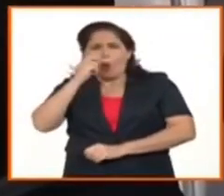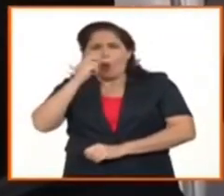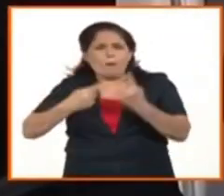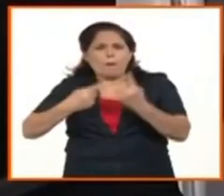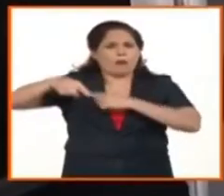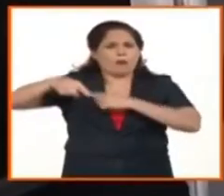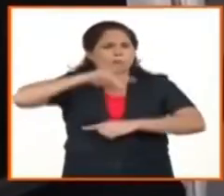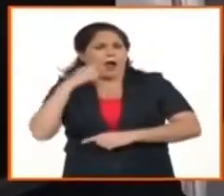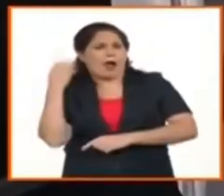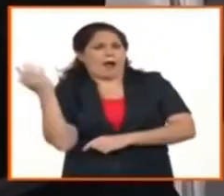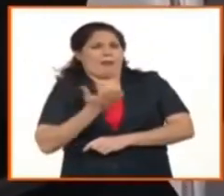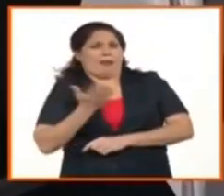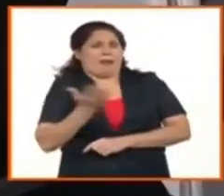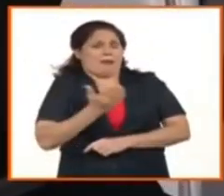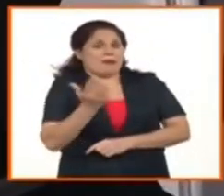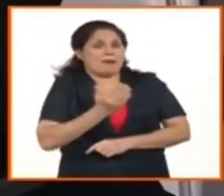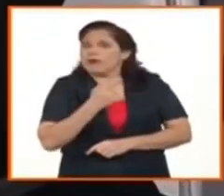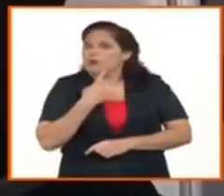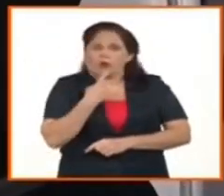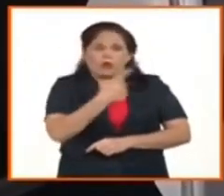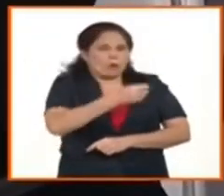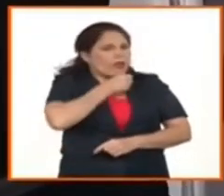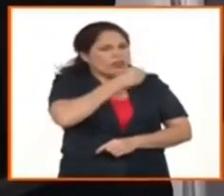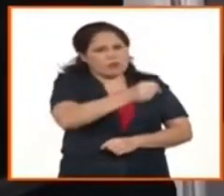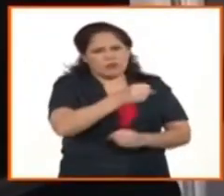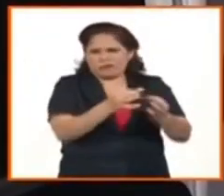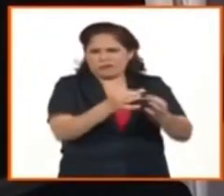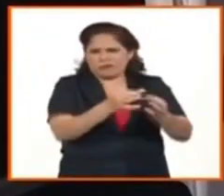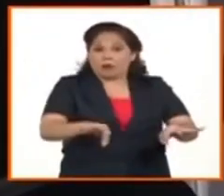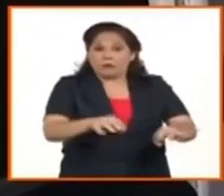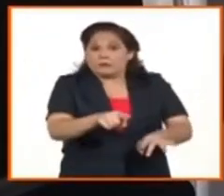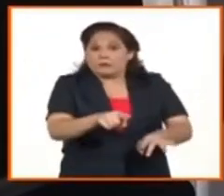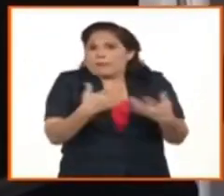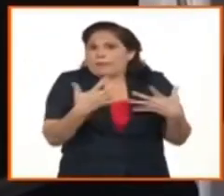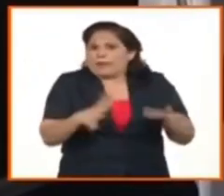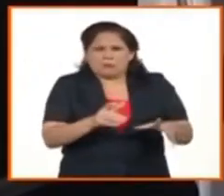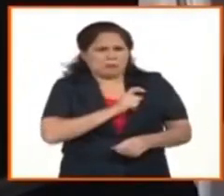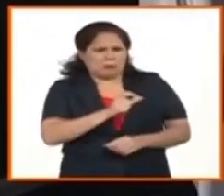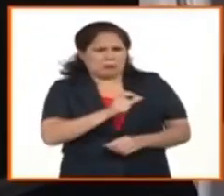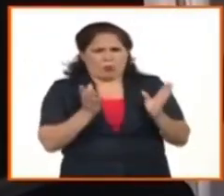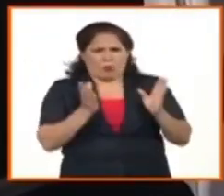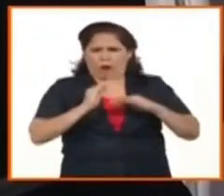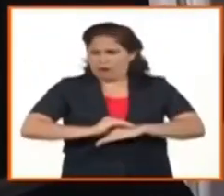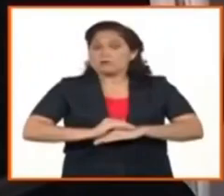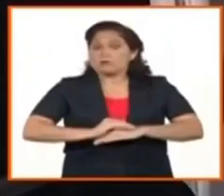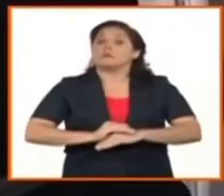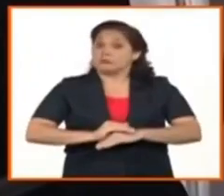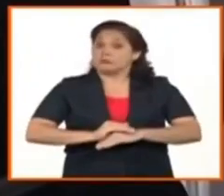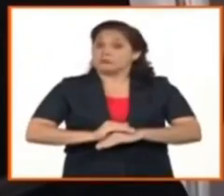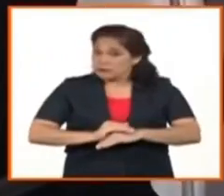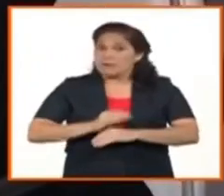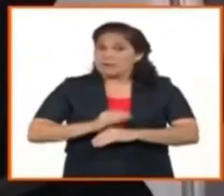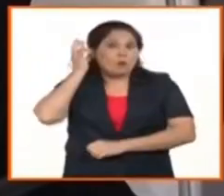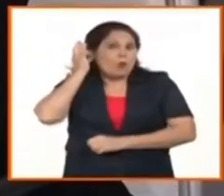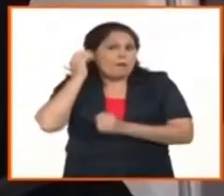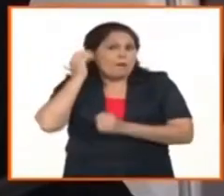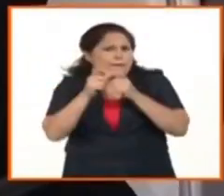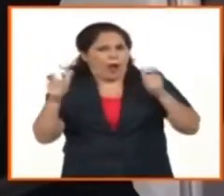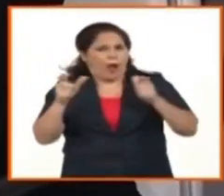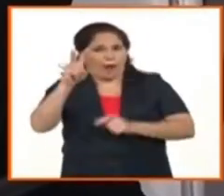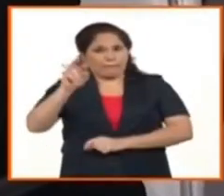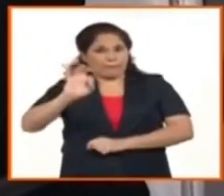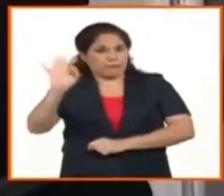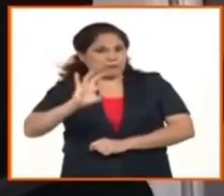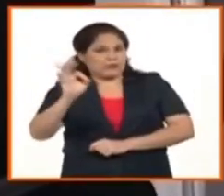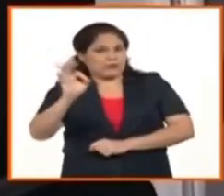en algún momento de sus vidas y cuando uno piensa que hay mujeres que en más de un 20%